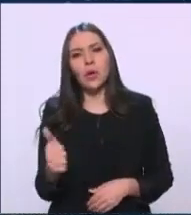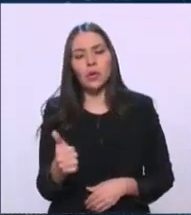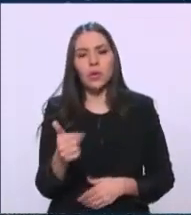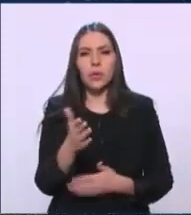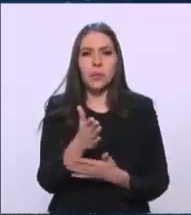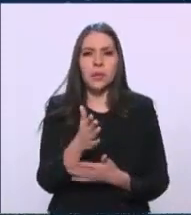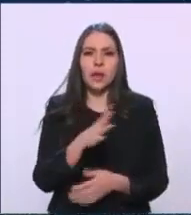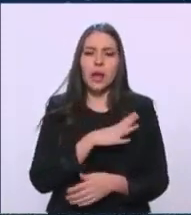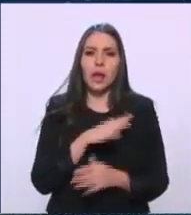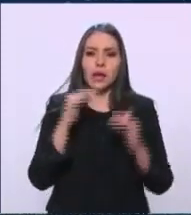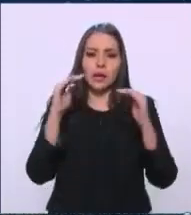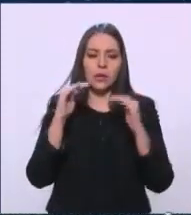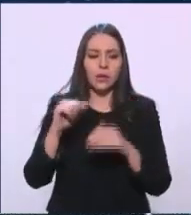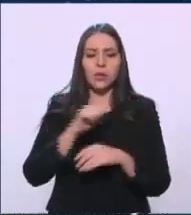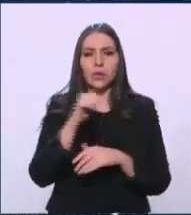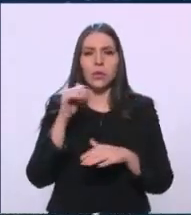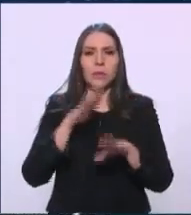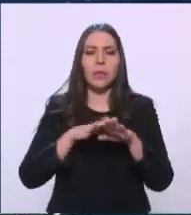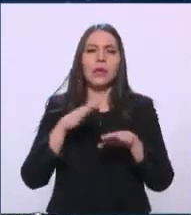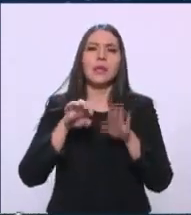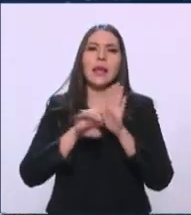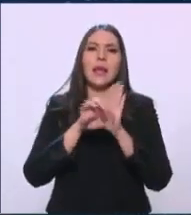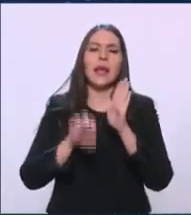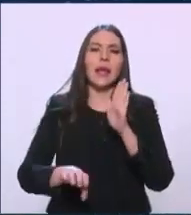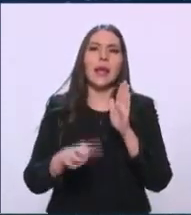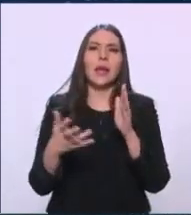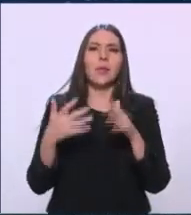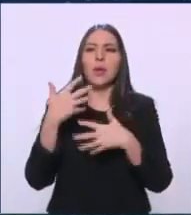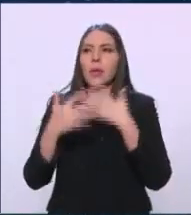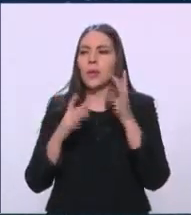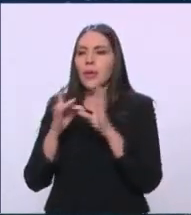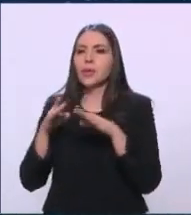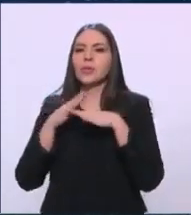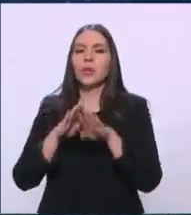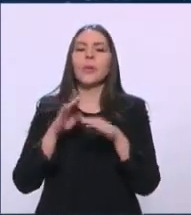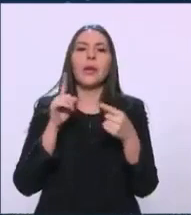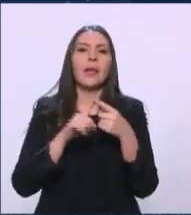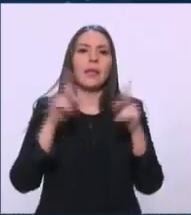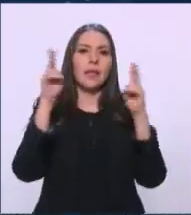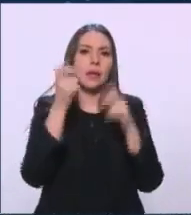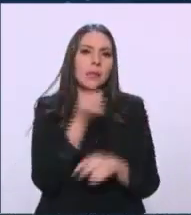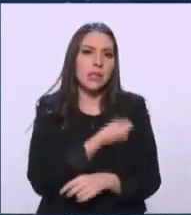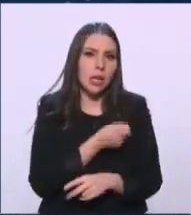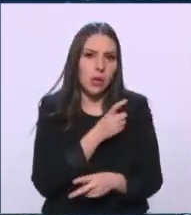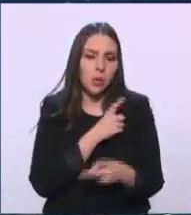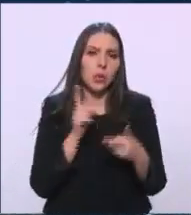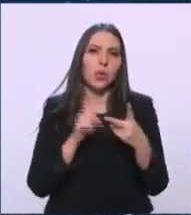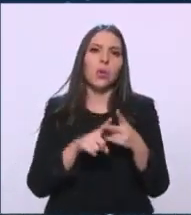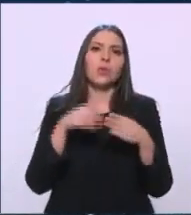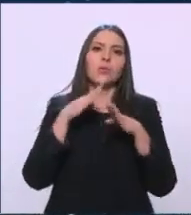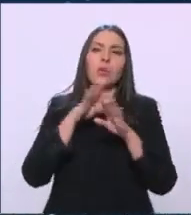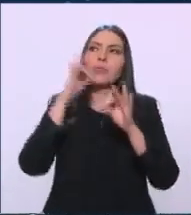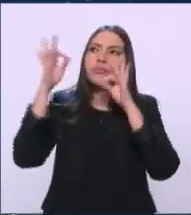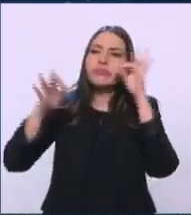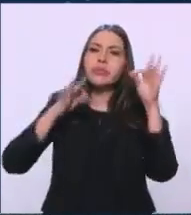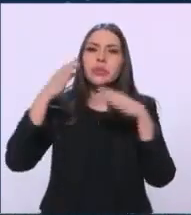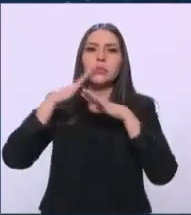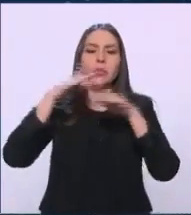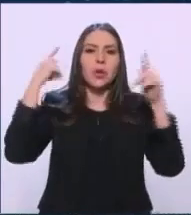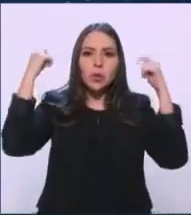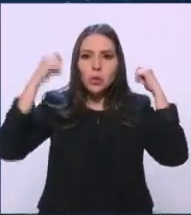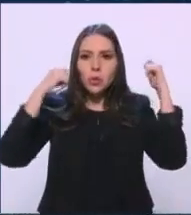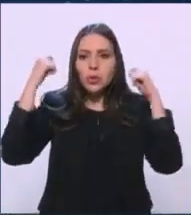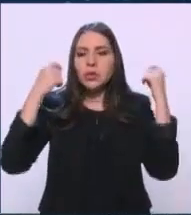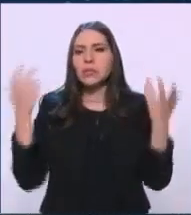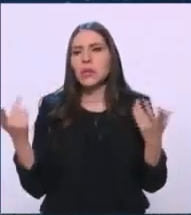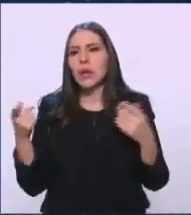polémicos como promoción al turismo, salud, que no hay una polémica de si lo está haciendo mal o